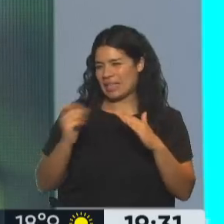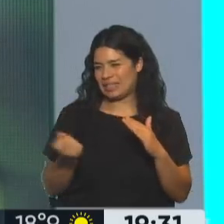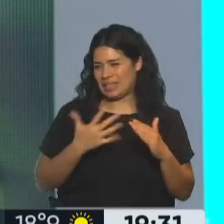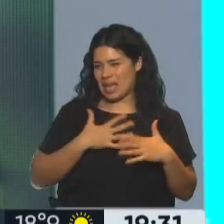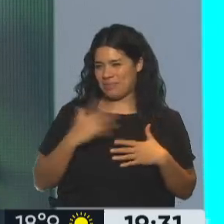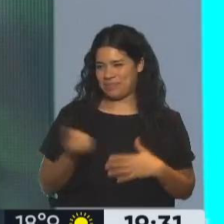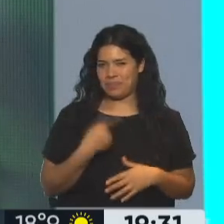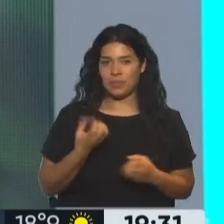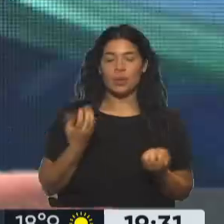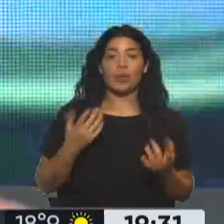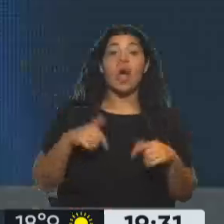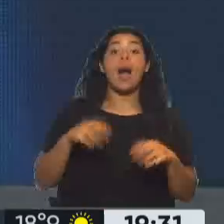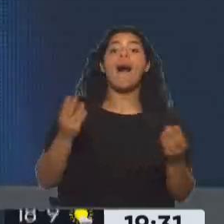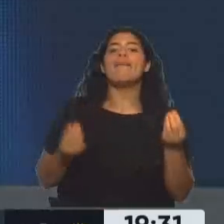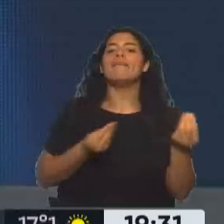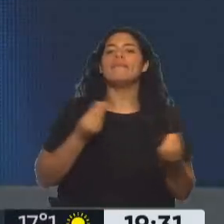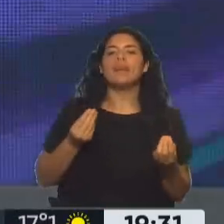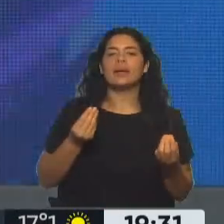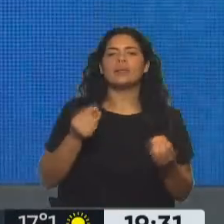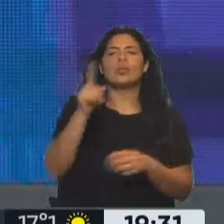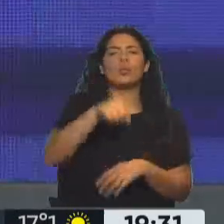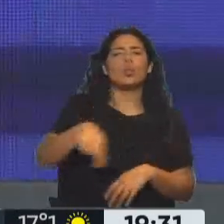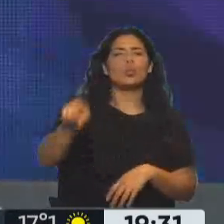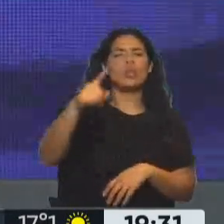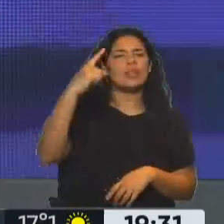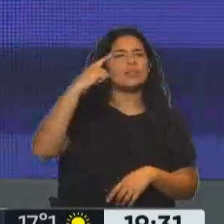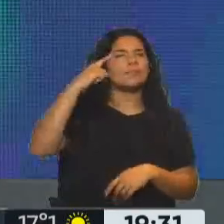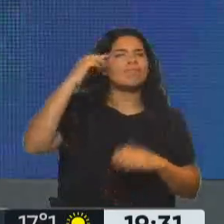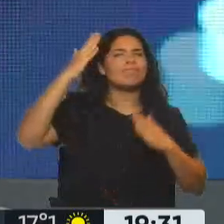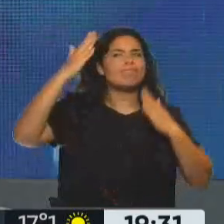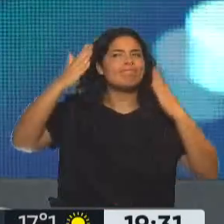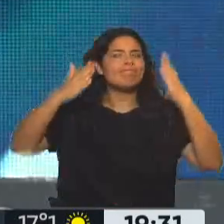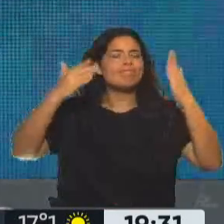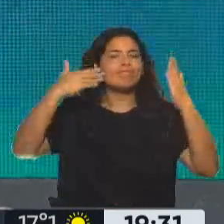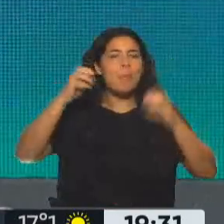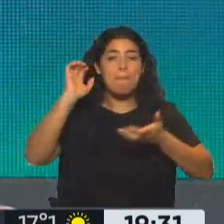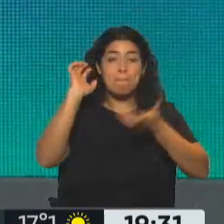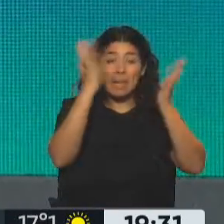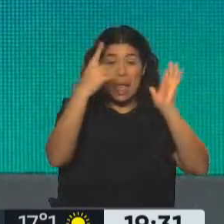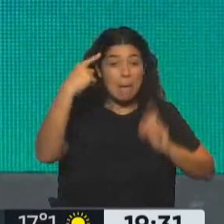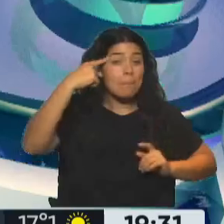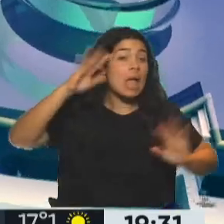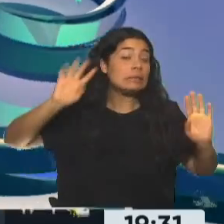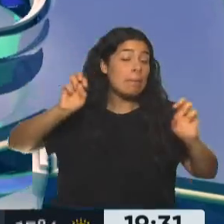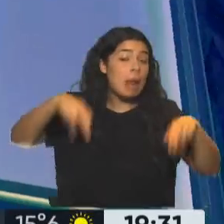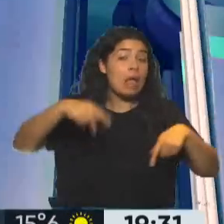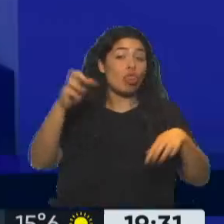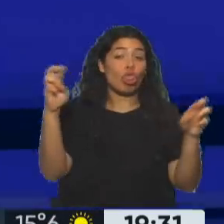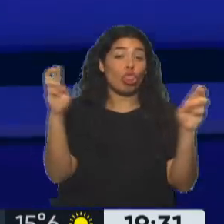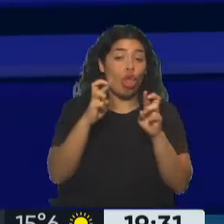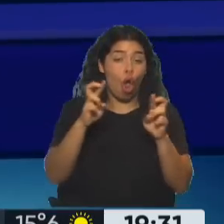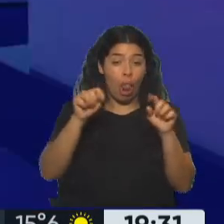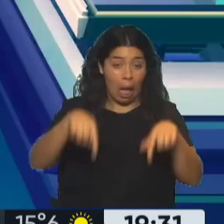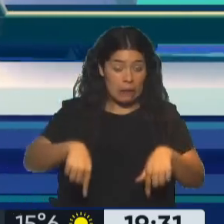Vamos a un disparador. ¿Cómo imagina Milei la dolarización? Mirá.